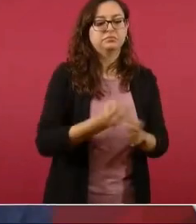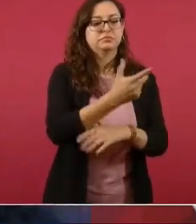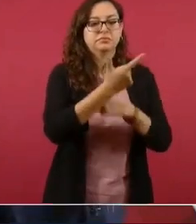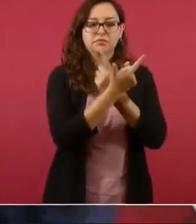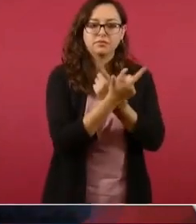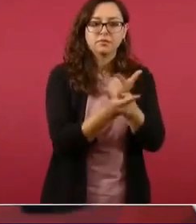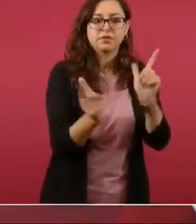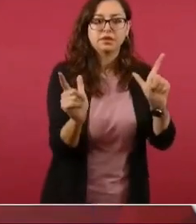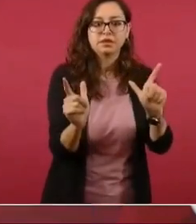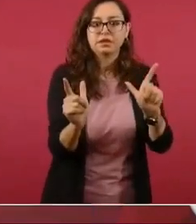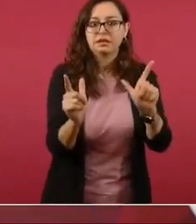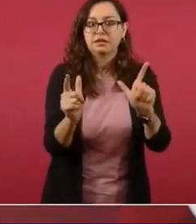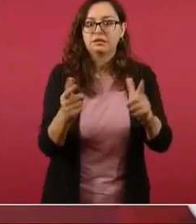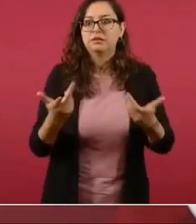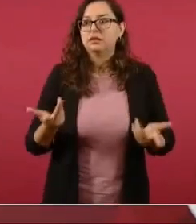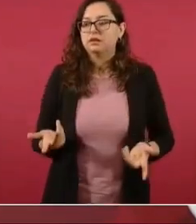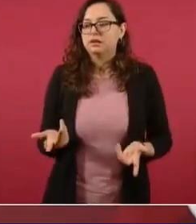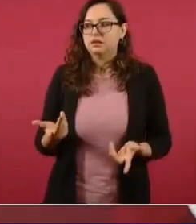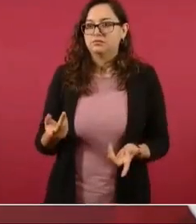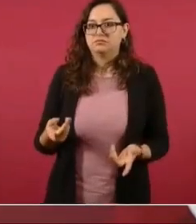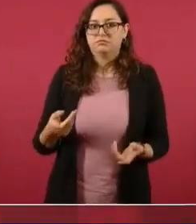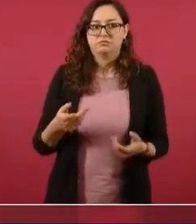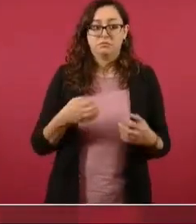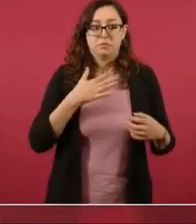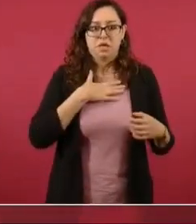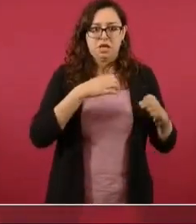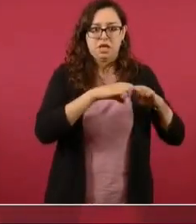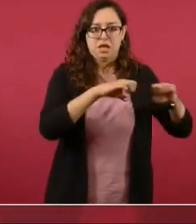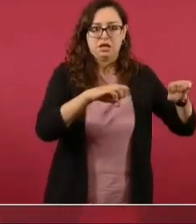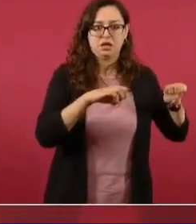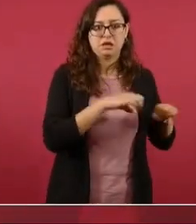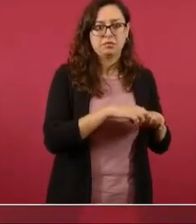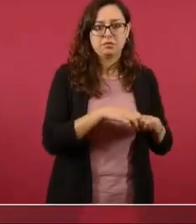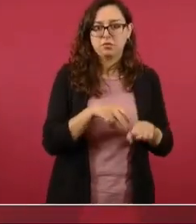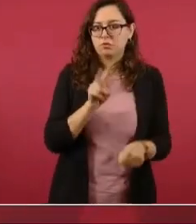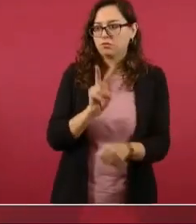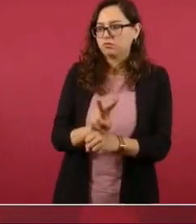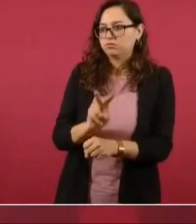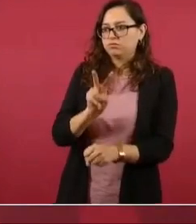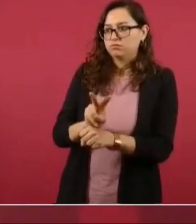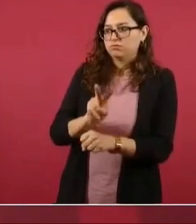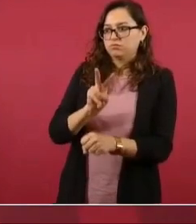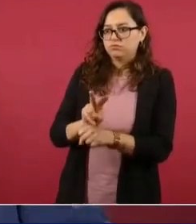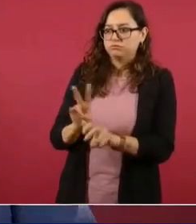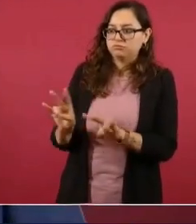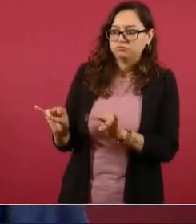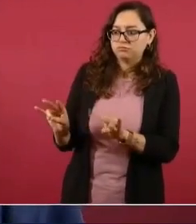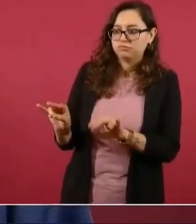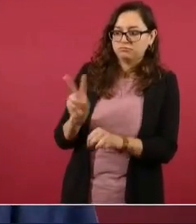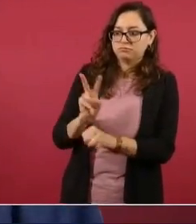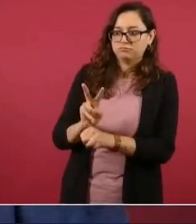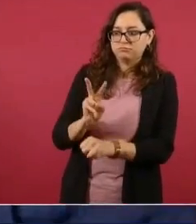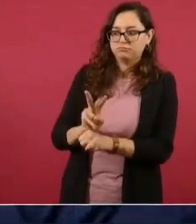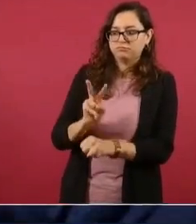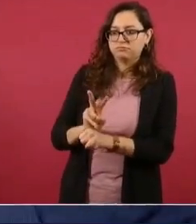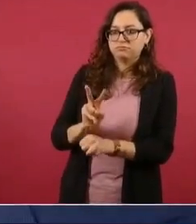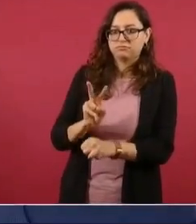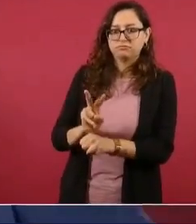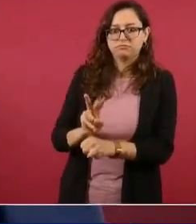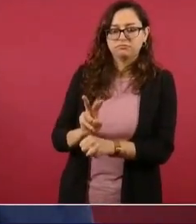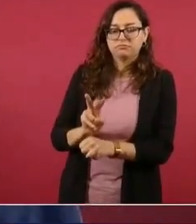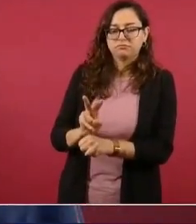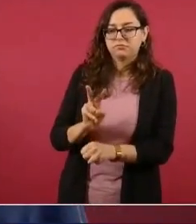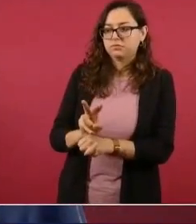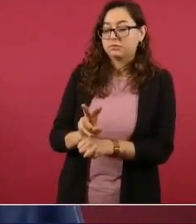para buscar de inmediato si no hay otras órdenes de aprehensión, y siempre se